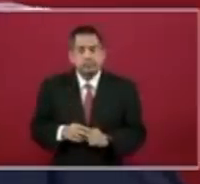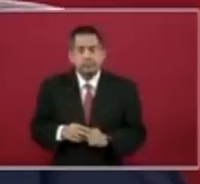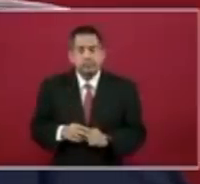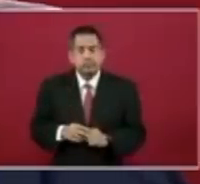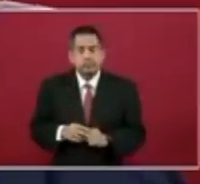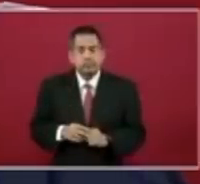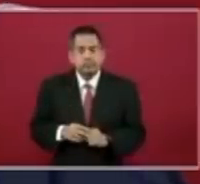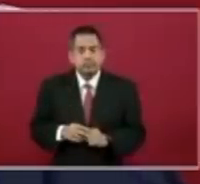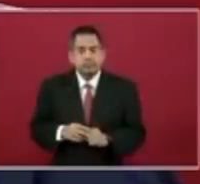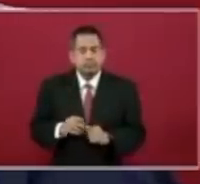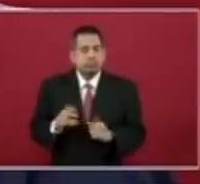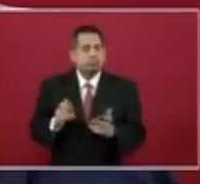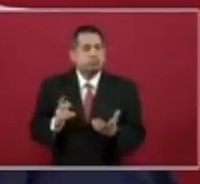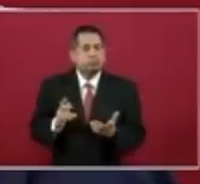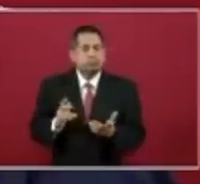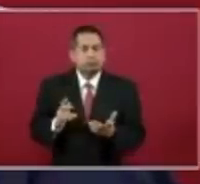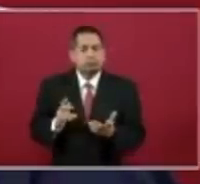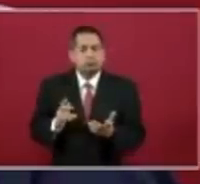no